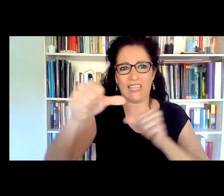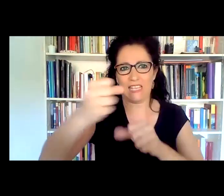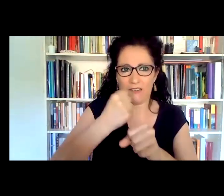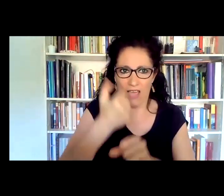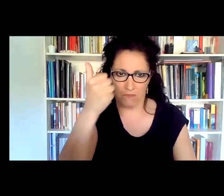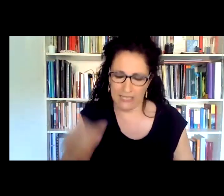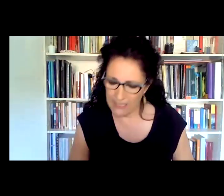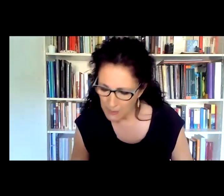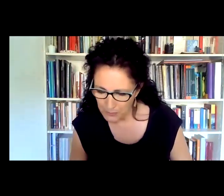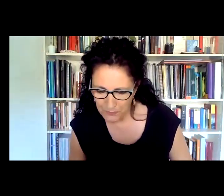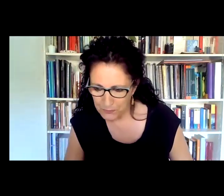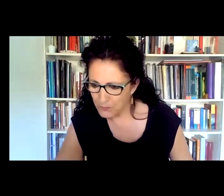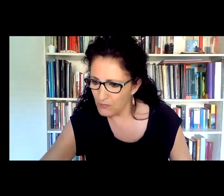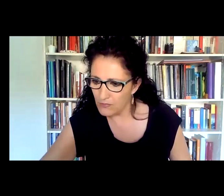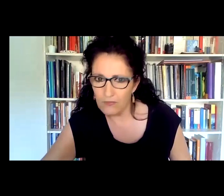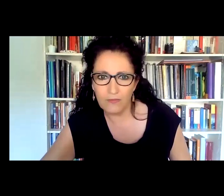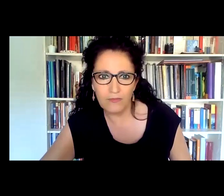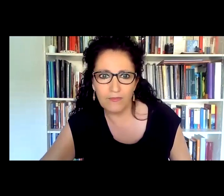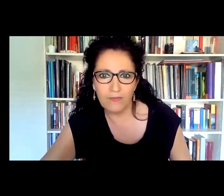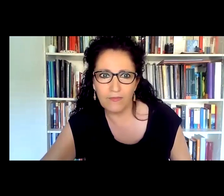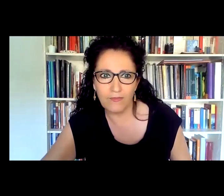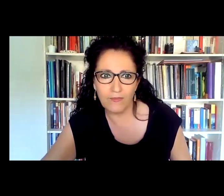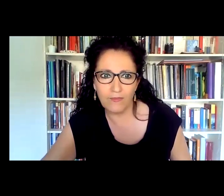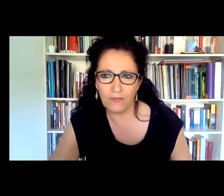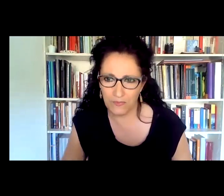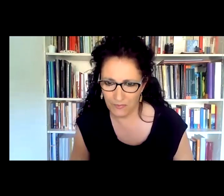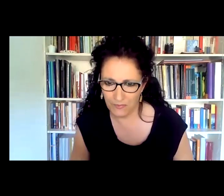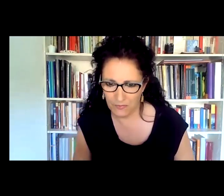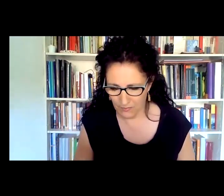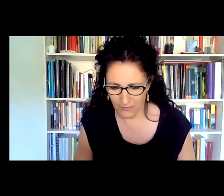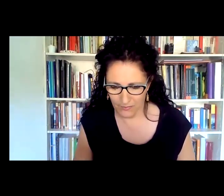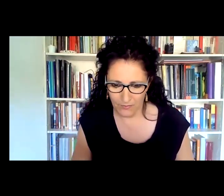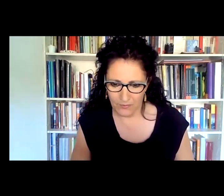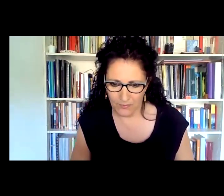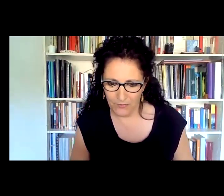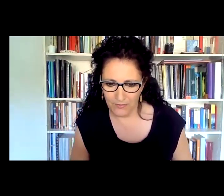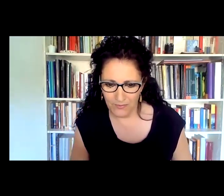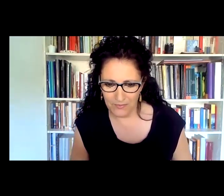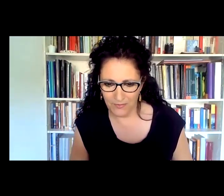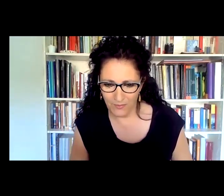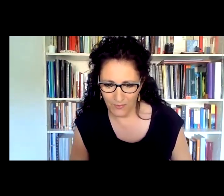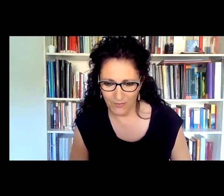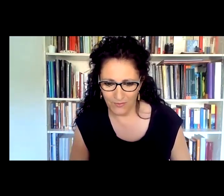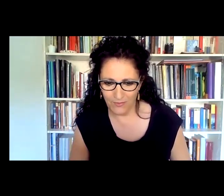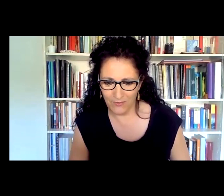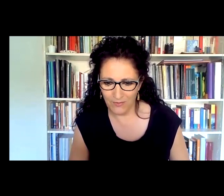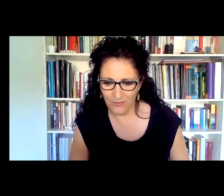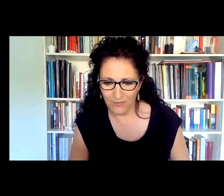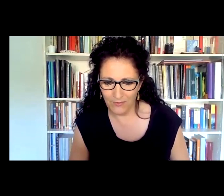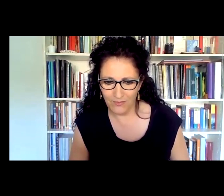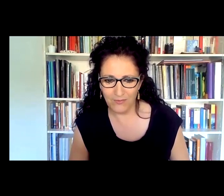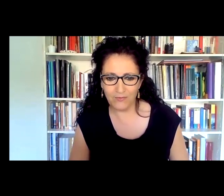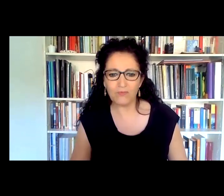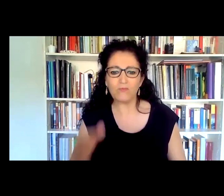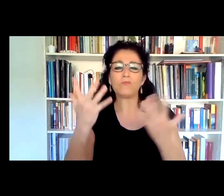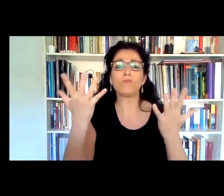para de ese modo fomentar esa transmisión intergeneracional dentro de los centros educativos, y